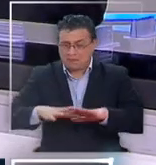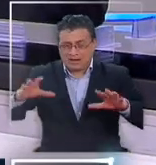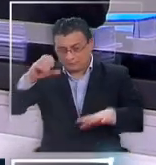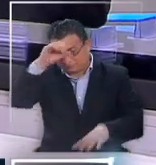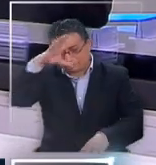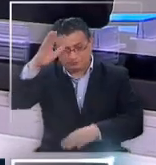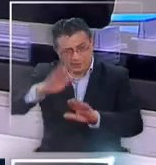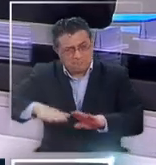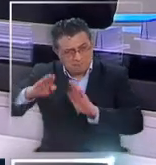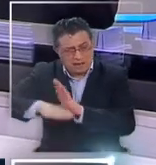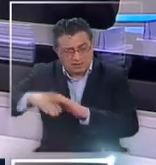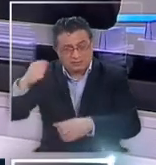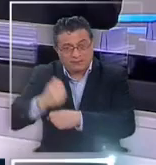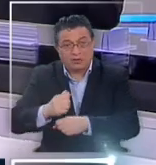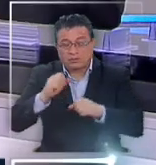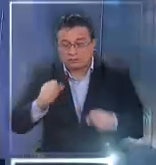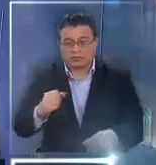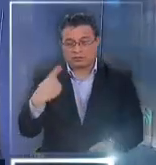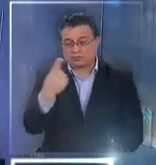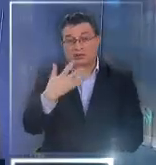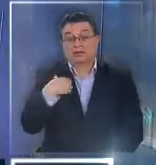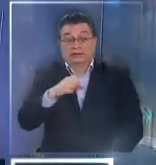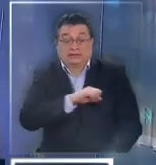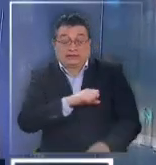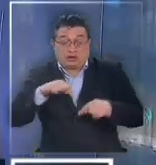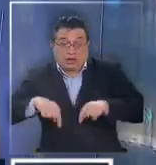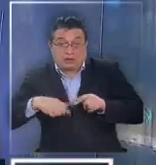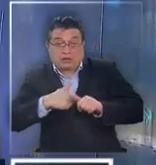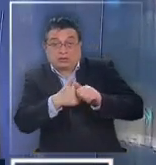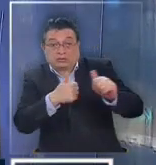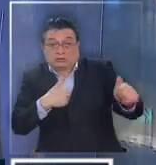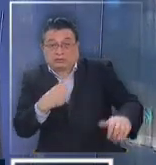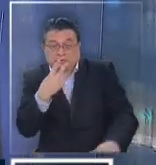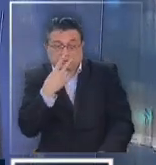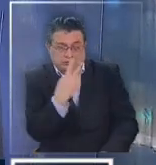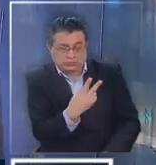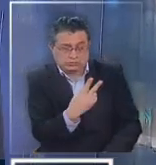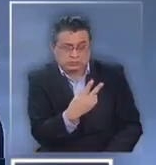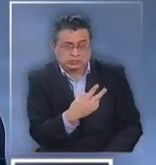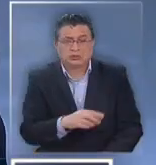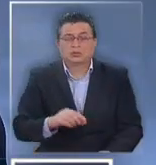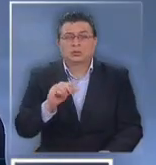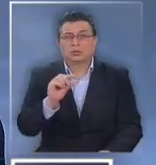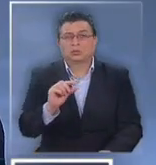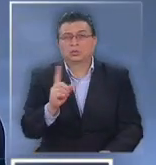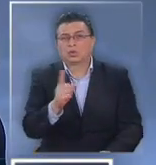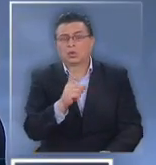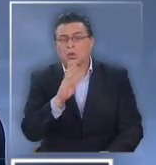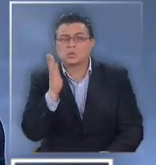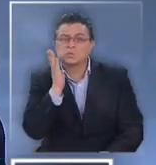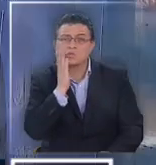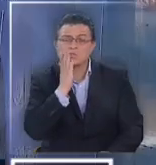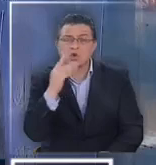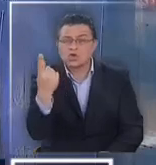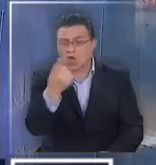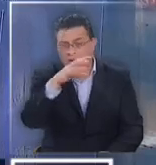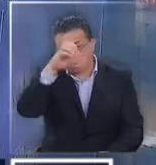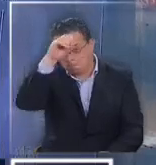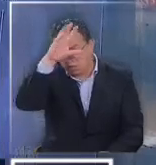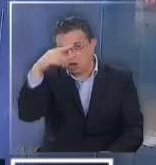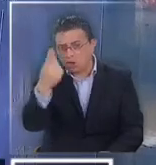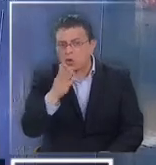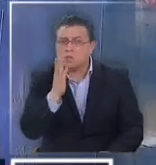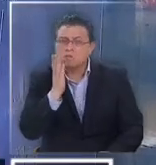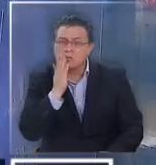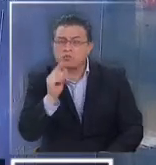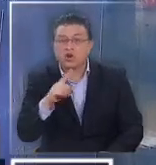minera uno puede leer desde aquí de santiago es que no hay mucho arraigo ni mucho cariño la industria minera uno puede decir que